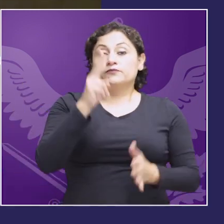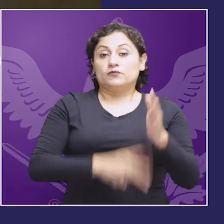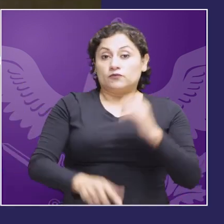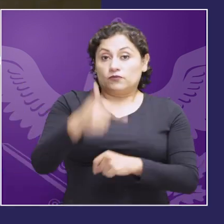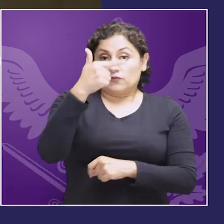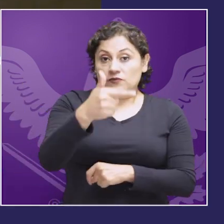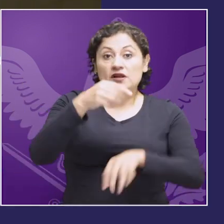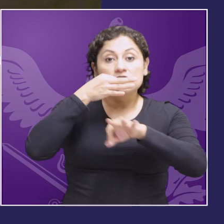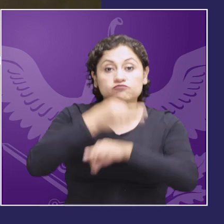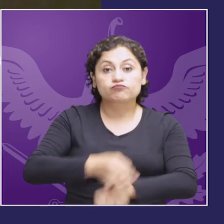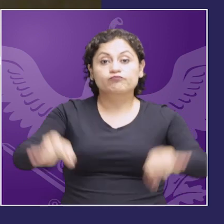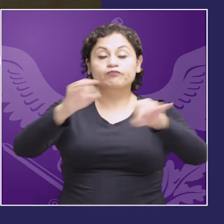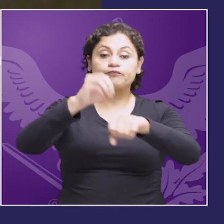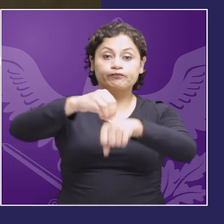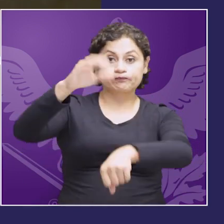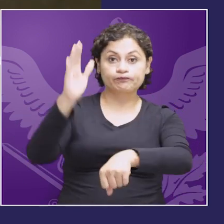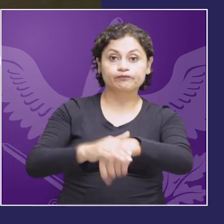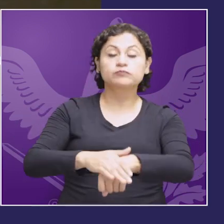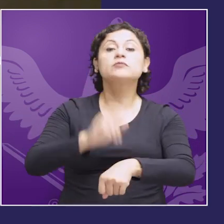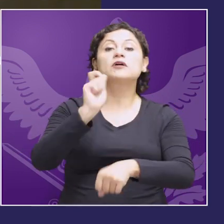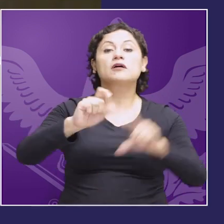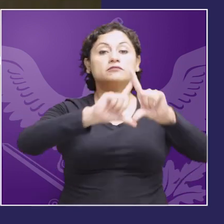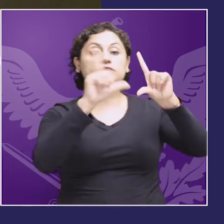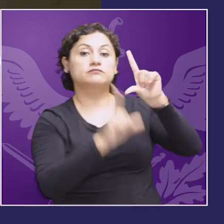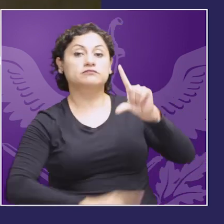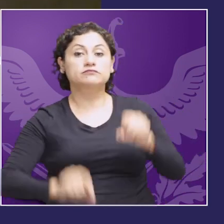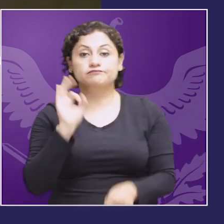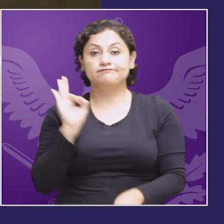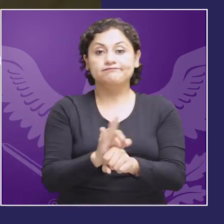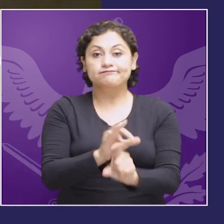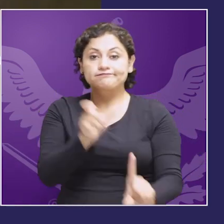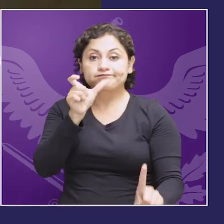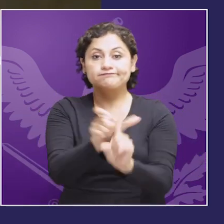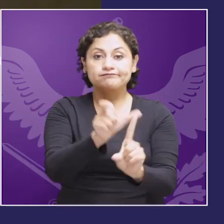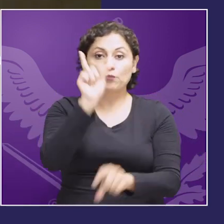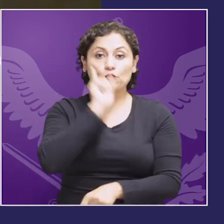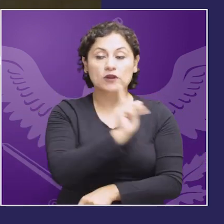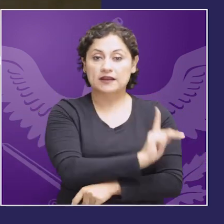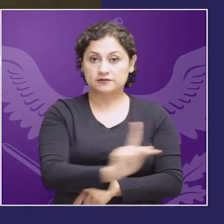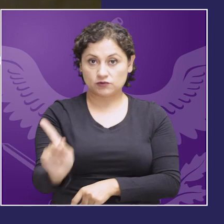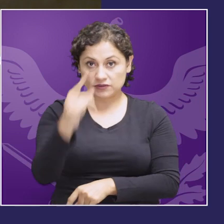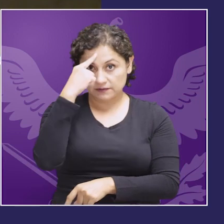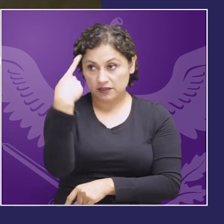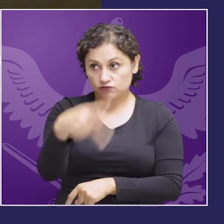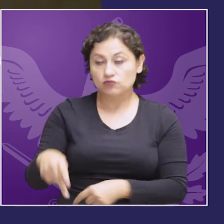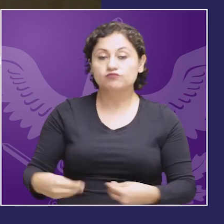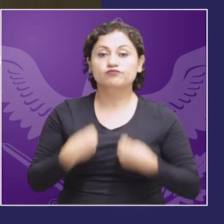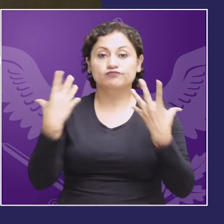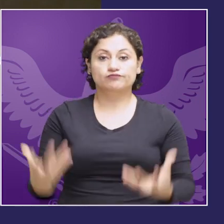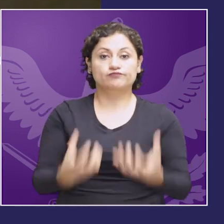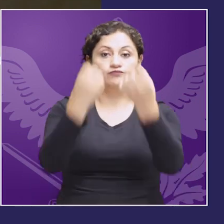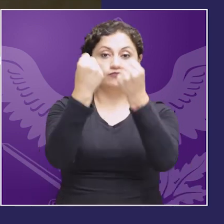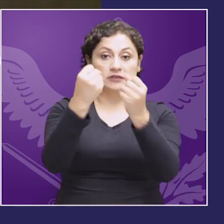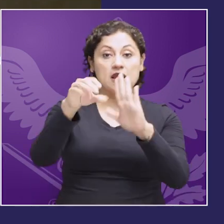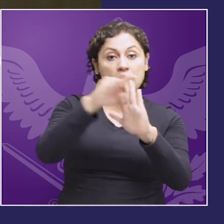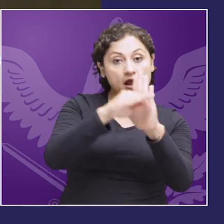género. A nivel de la prevención, desde 2007 se emitió la Ley General de Acceso de las Mujeres a una Vida Libre